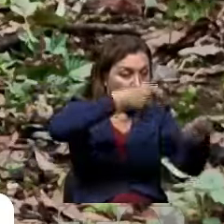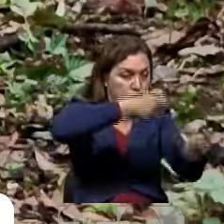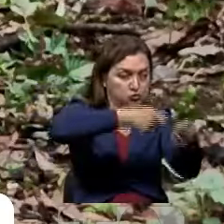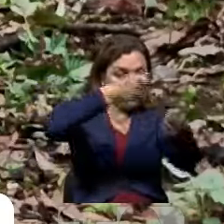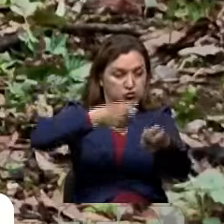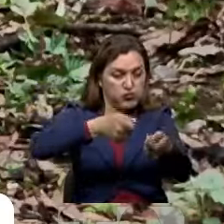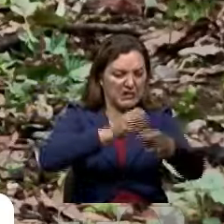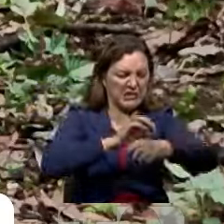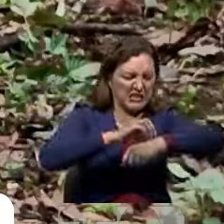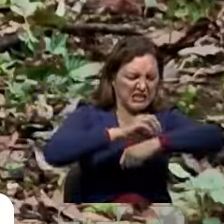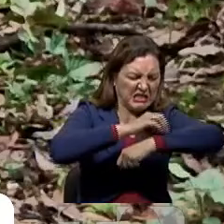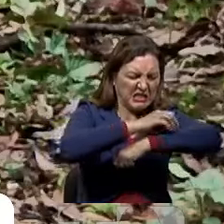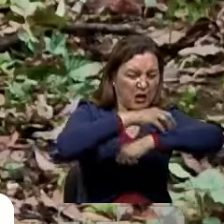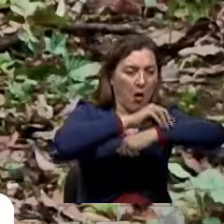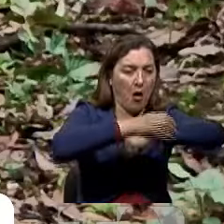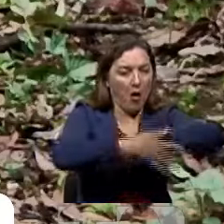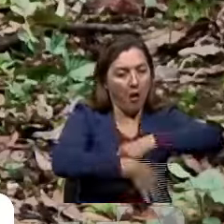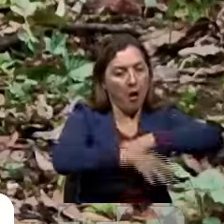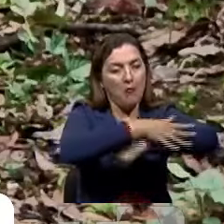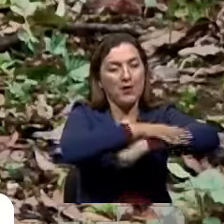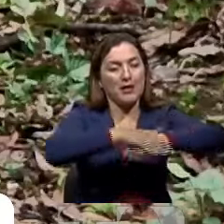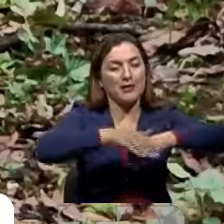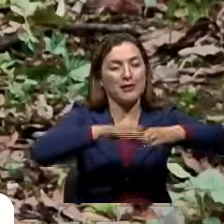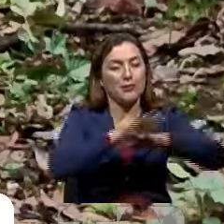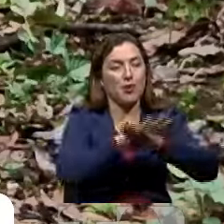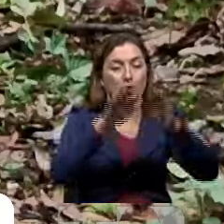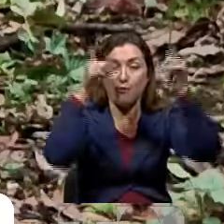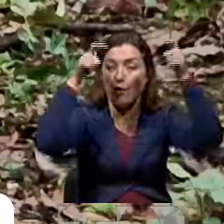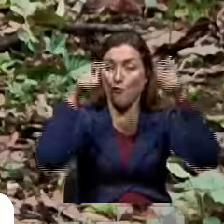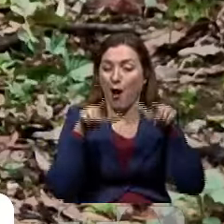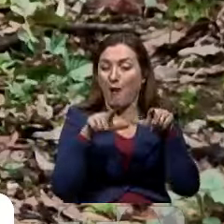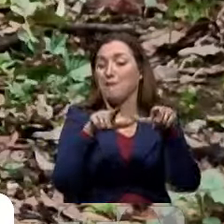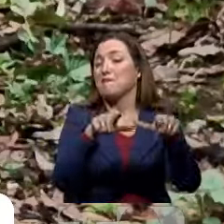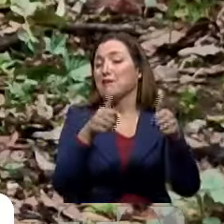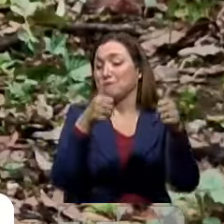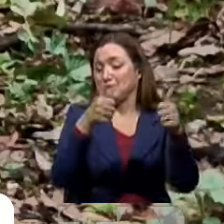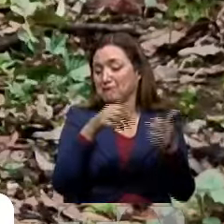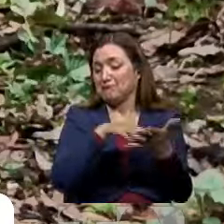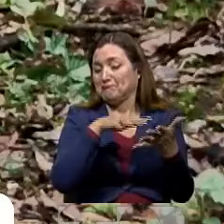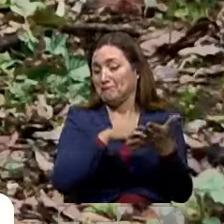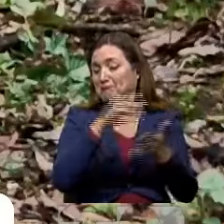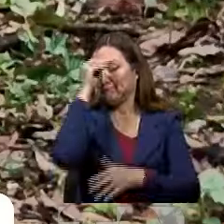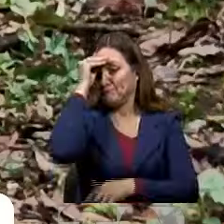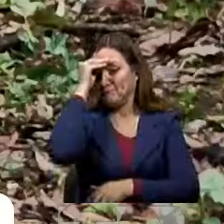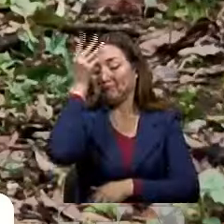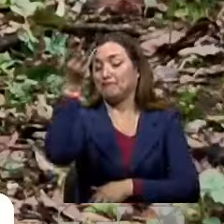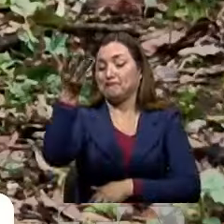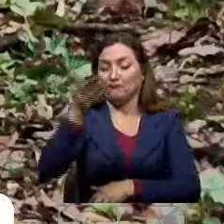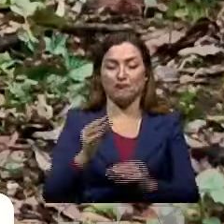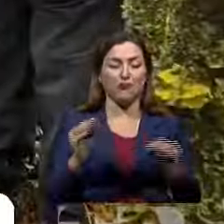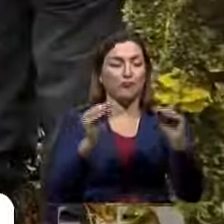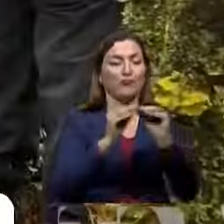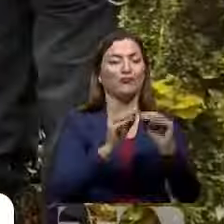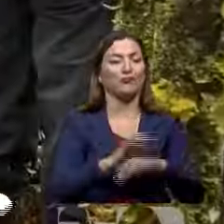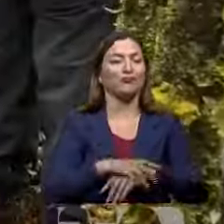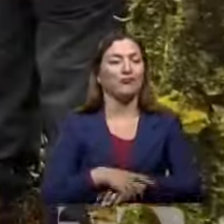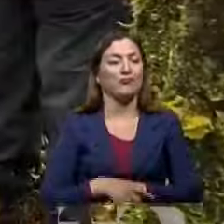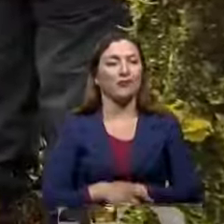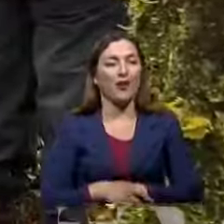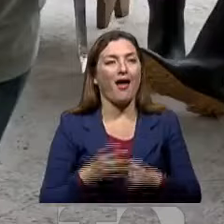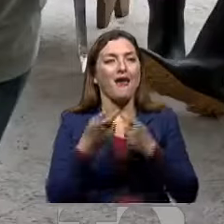aprobado, hemos graduado en eso, somos agricultores con certificado y ahí hemos aprendido muchísimo.